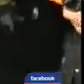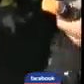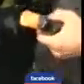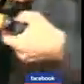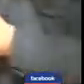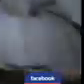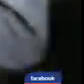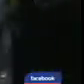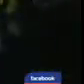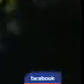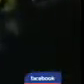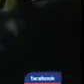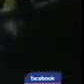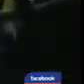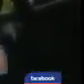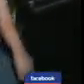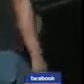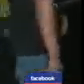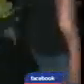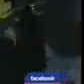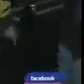Y conducir con precaución.